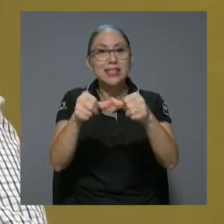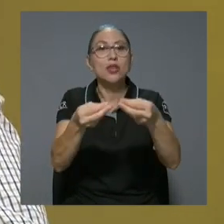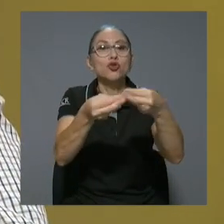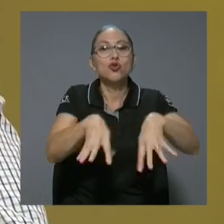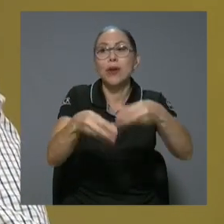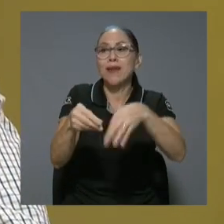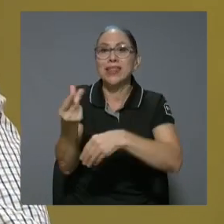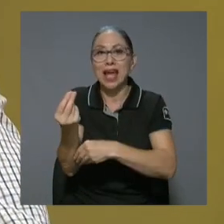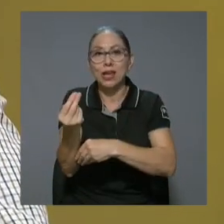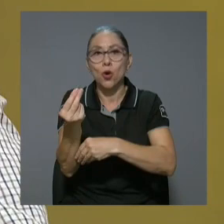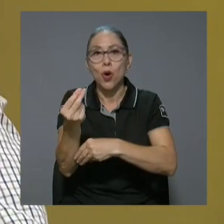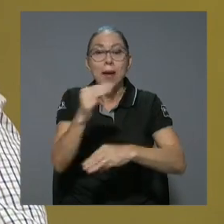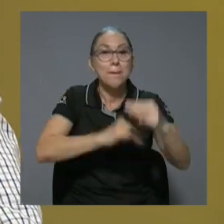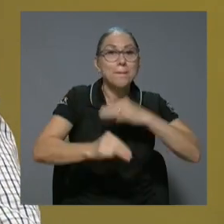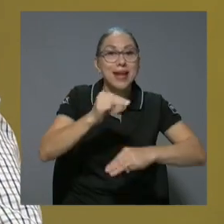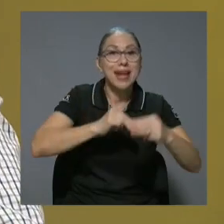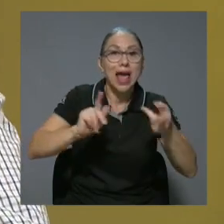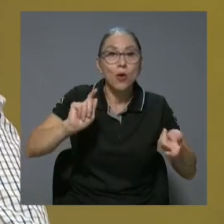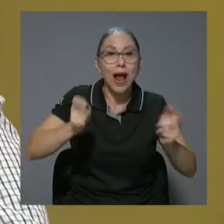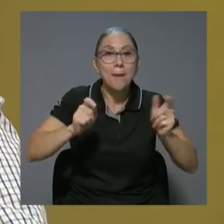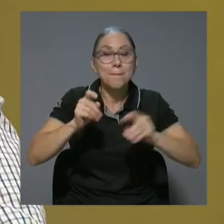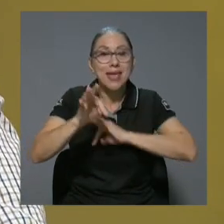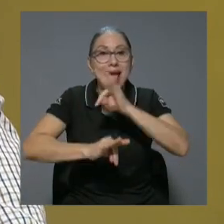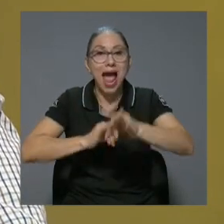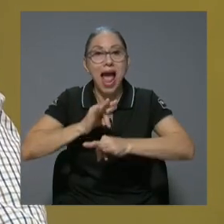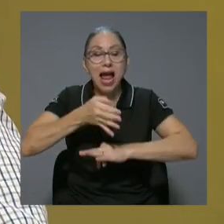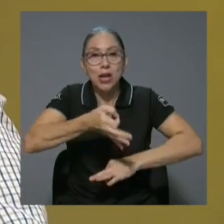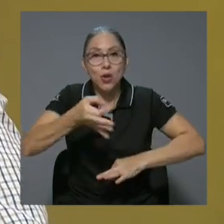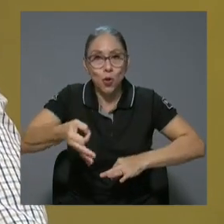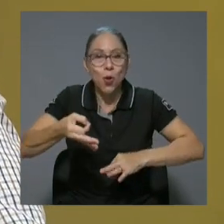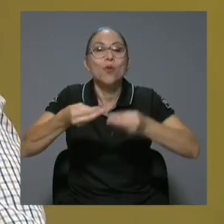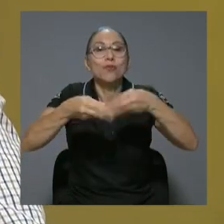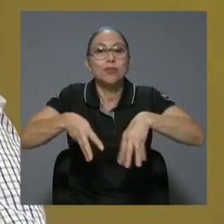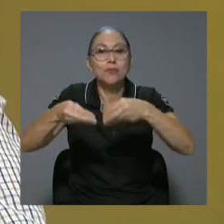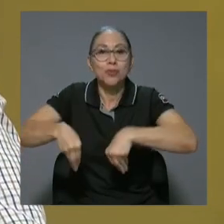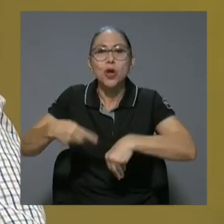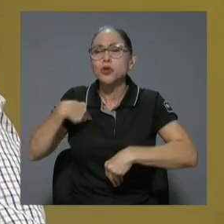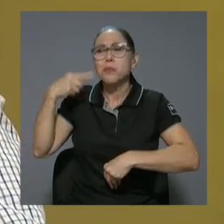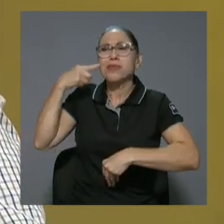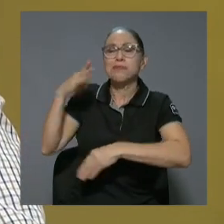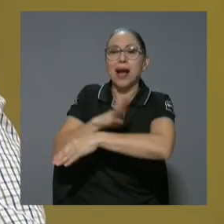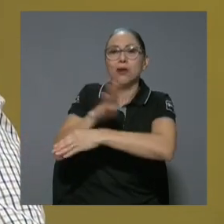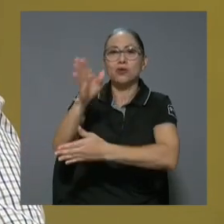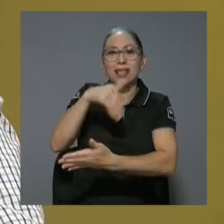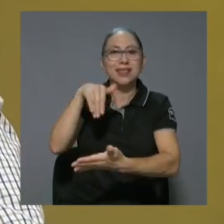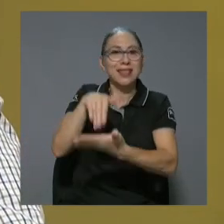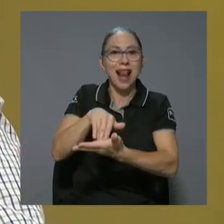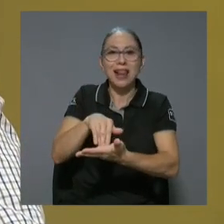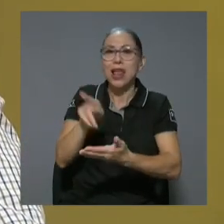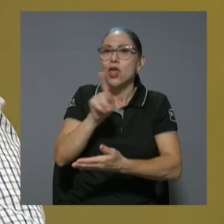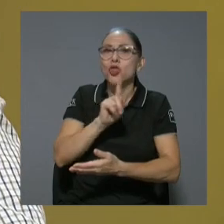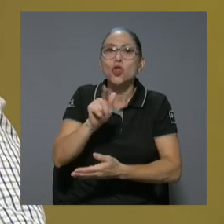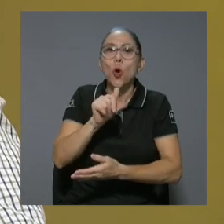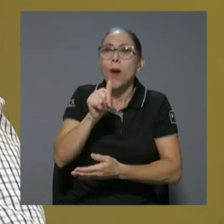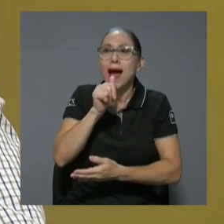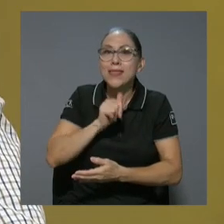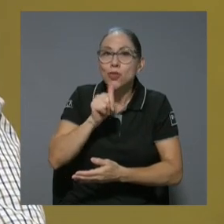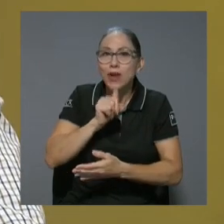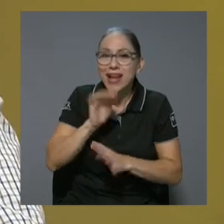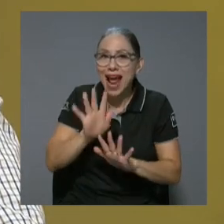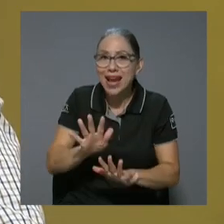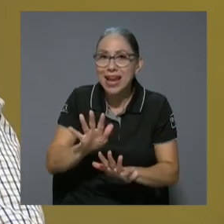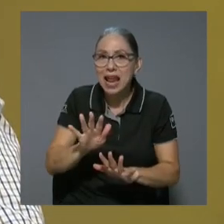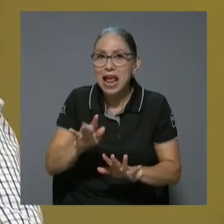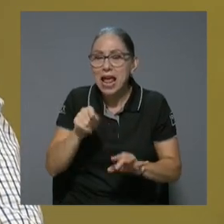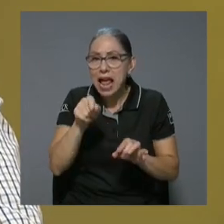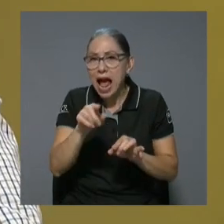mercado cambiario va a seguir siendo superavitario y mi impresión es que el Banco Central no se va a animar a tolerar apreciaciones adicionales de la moneda